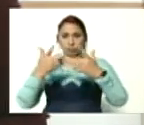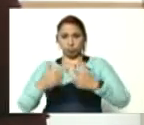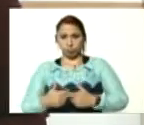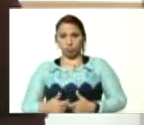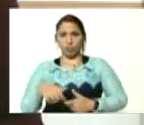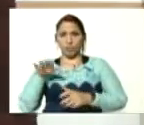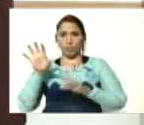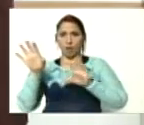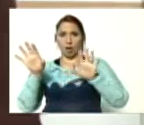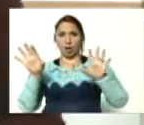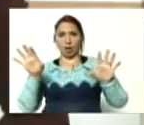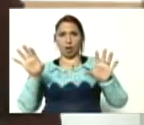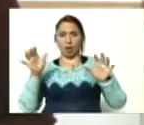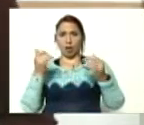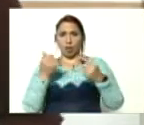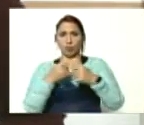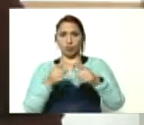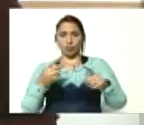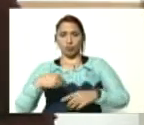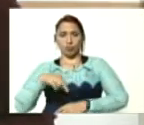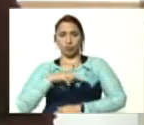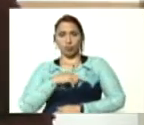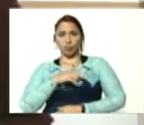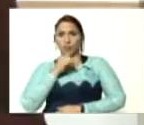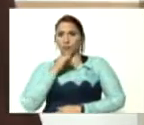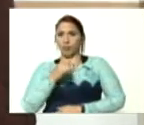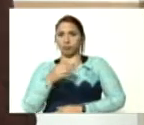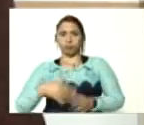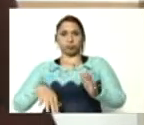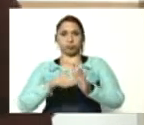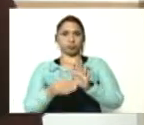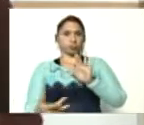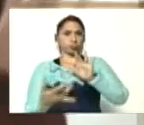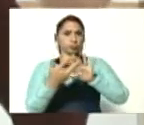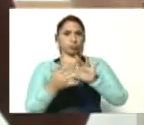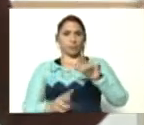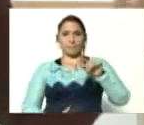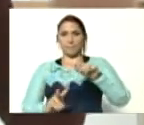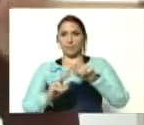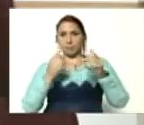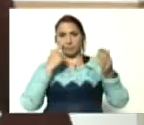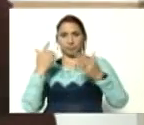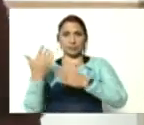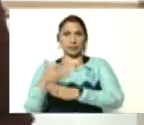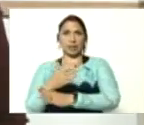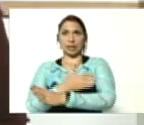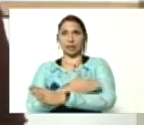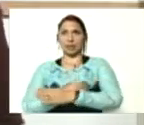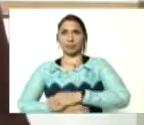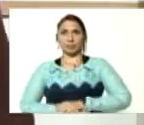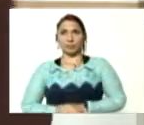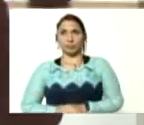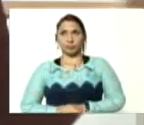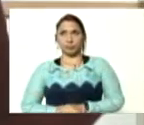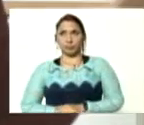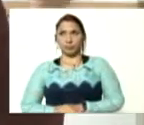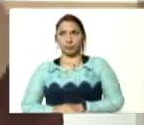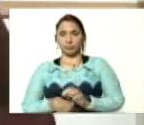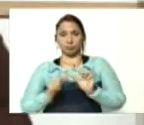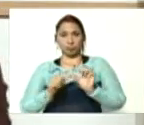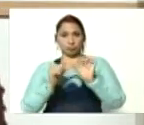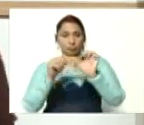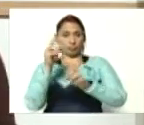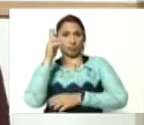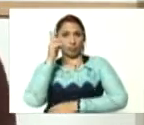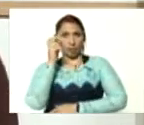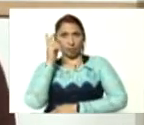dos naciones. Nosotros, con esta información, vamos a retornar el contacto a los estudios, pero antes vamos a continuar escuchando lo